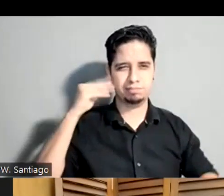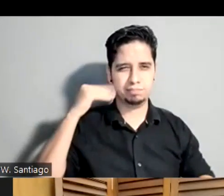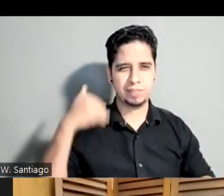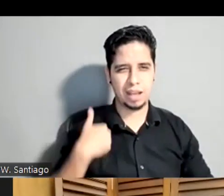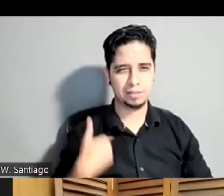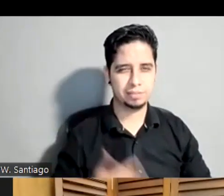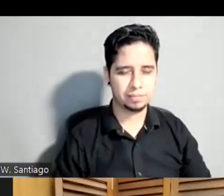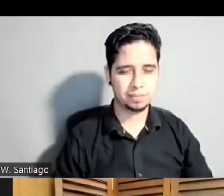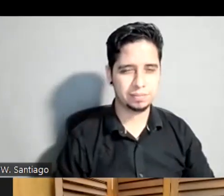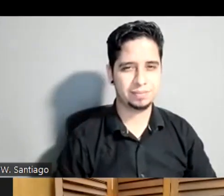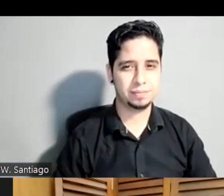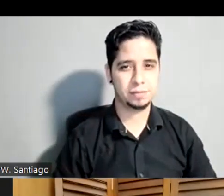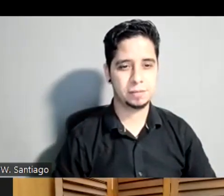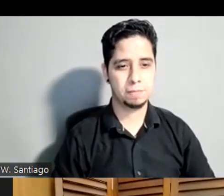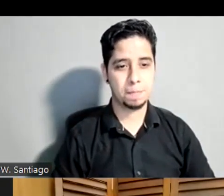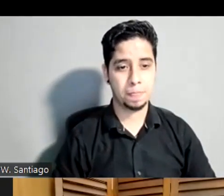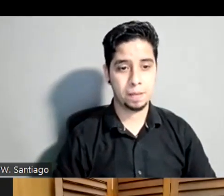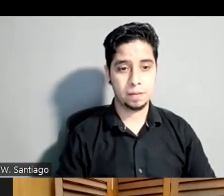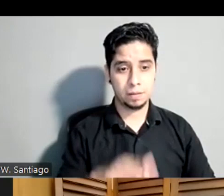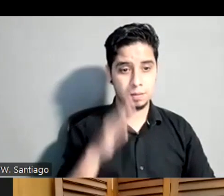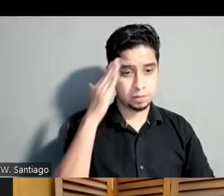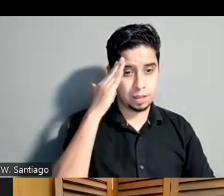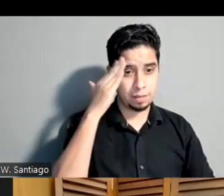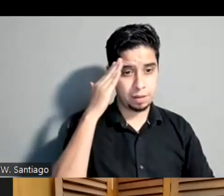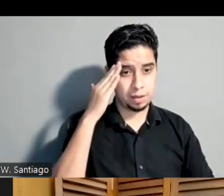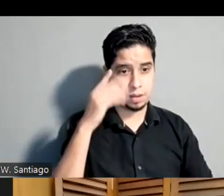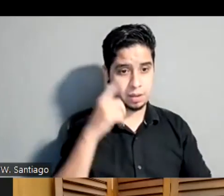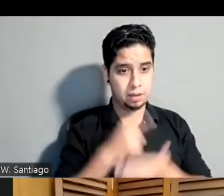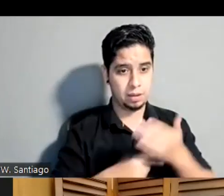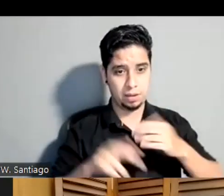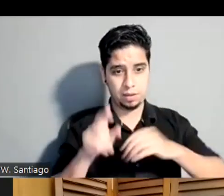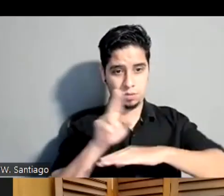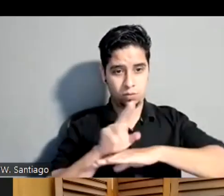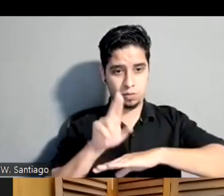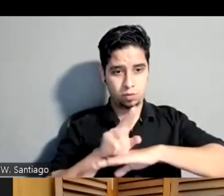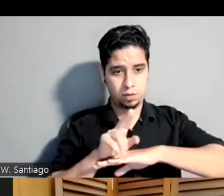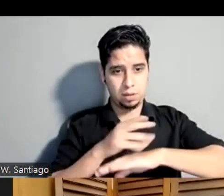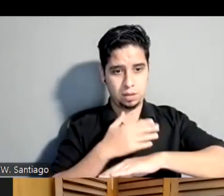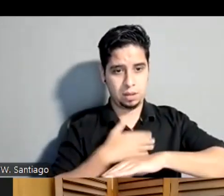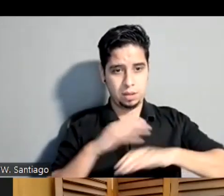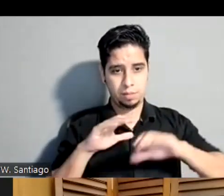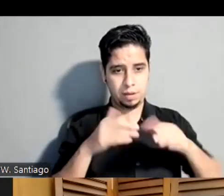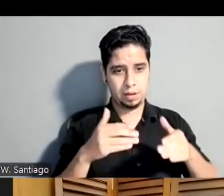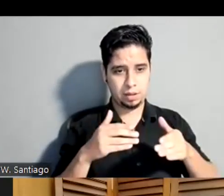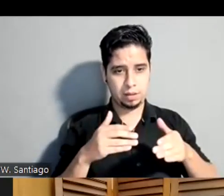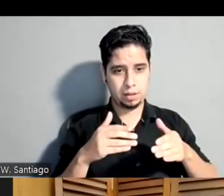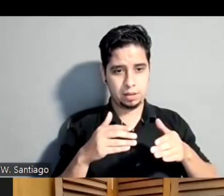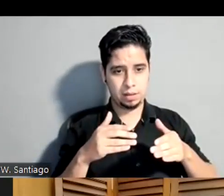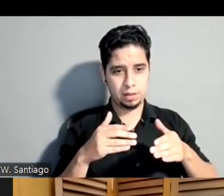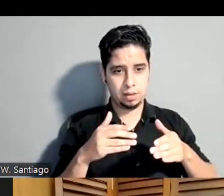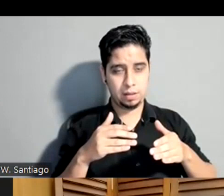así. Y ustedes saben qué pieza yo utilicé en mi clase de estudio, en clase de